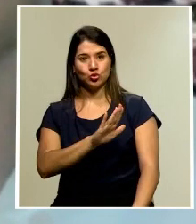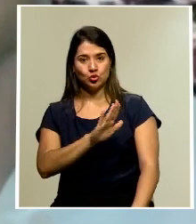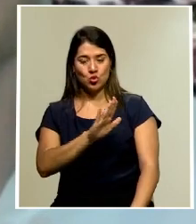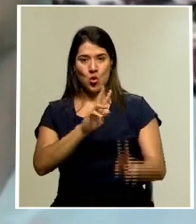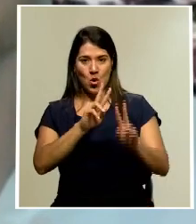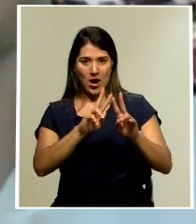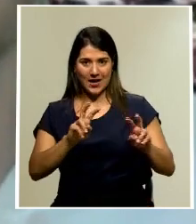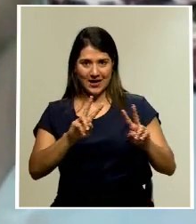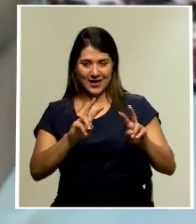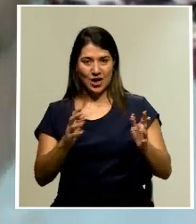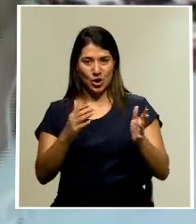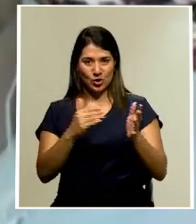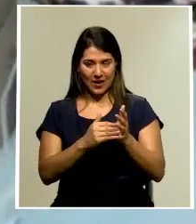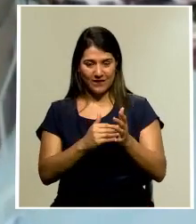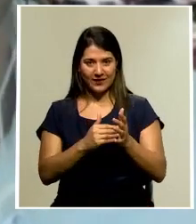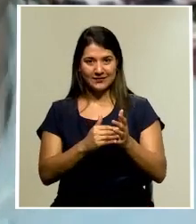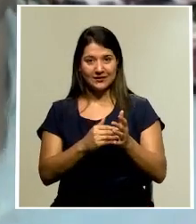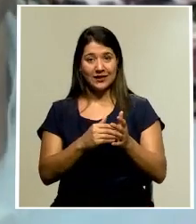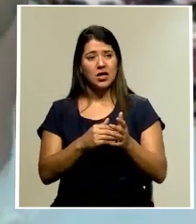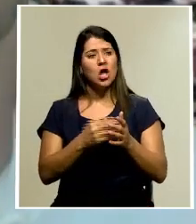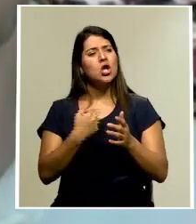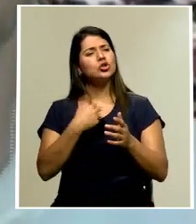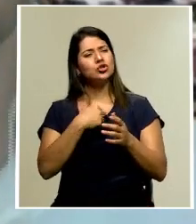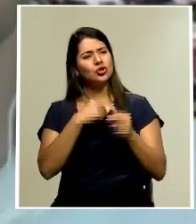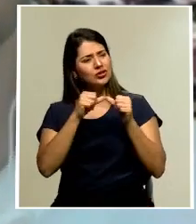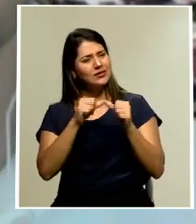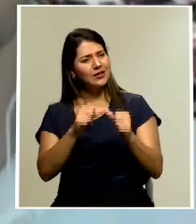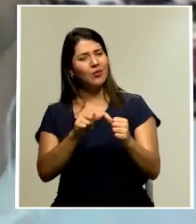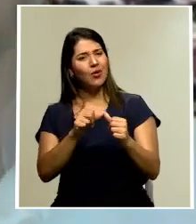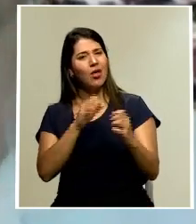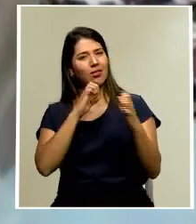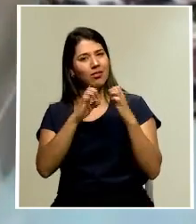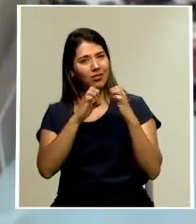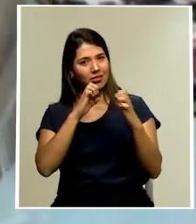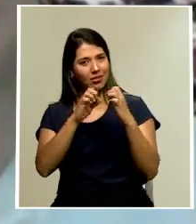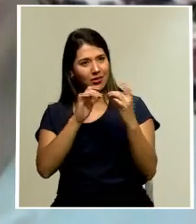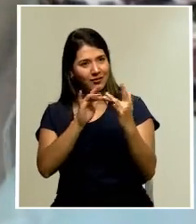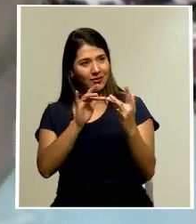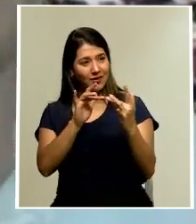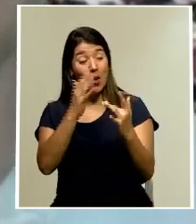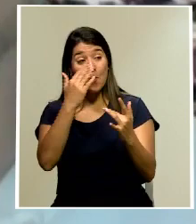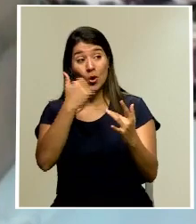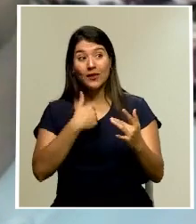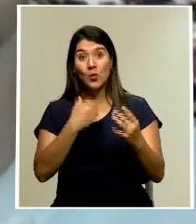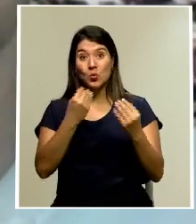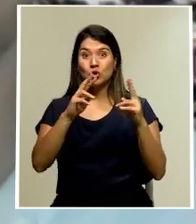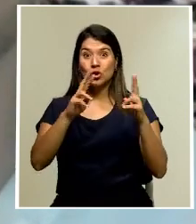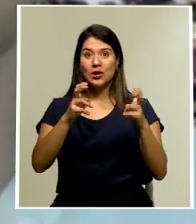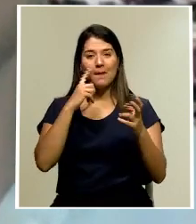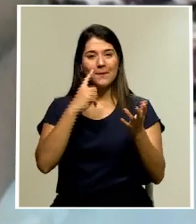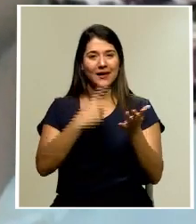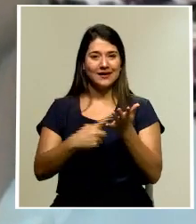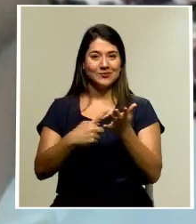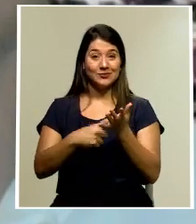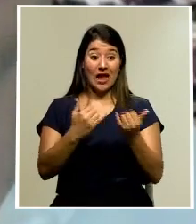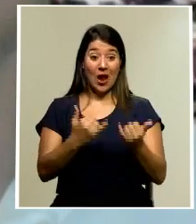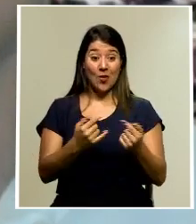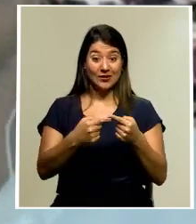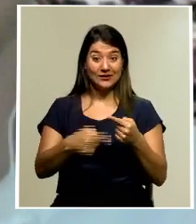vez. Nos vamos a estar viendo en el camino porque tenemos mucho que discutir de aquí a